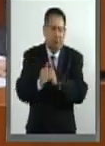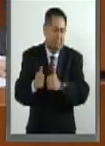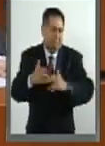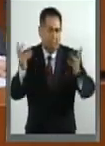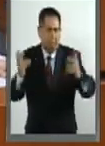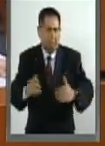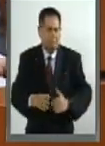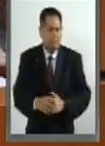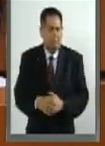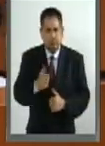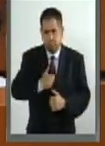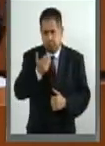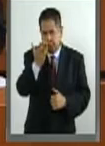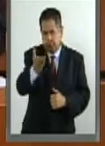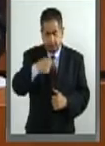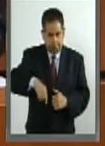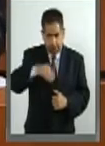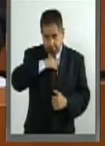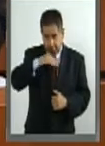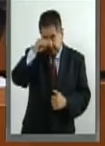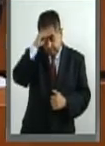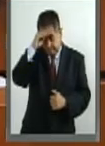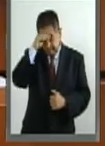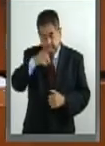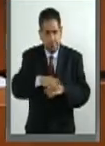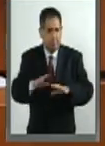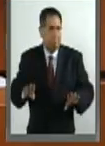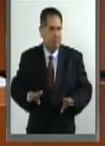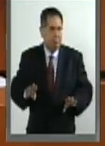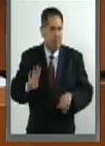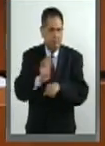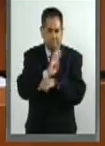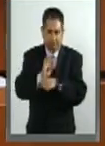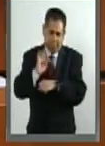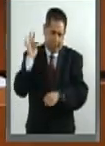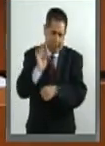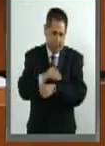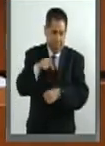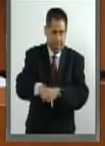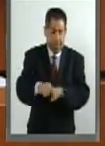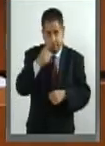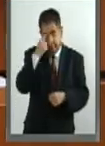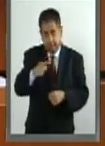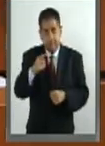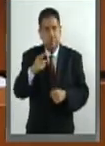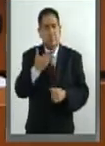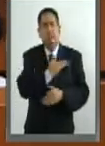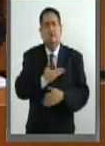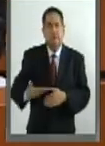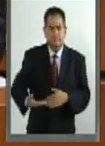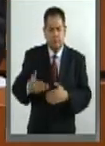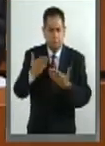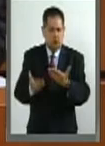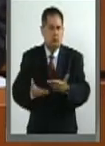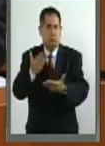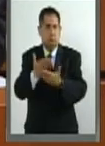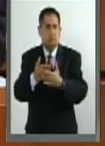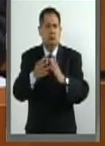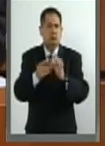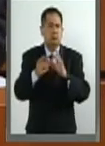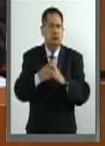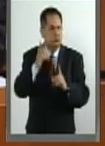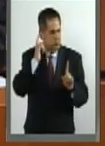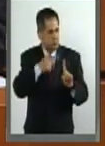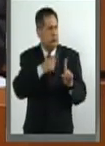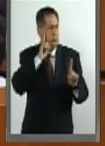actuación. Yo les pido que reflexionen en beneficio de esta institución para que el presidente envíe una propuesta, ojalá y mujer,